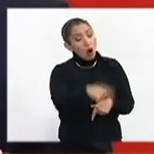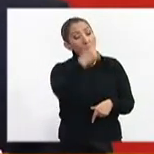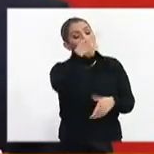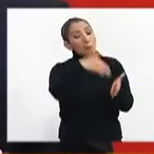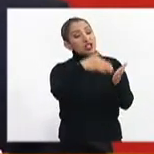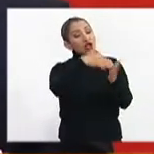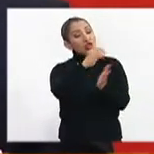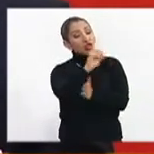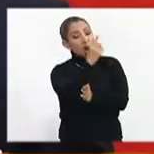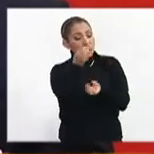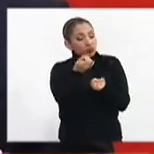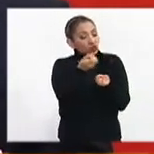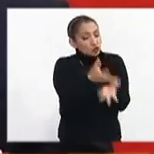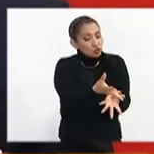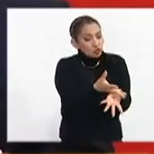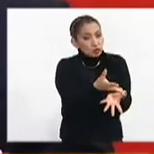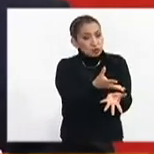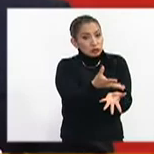millón